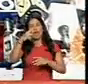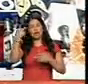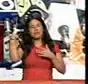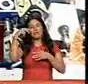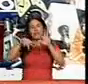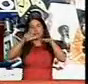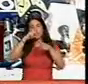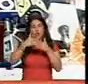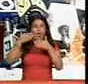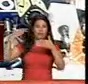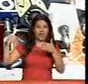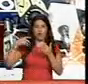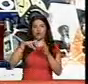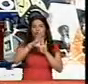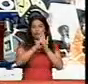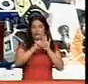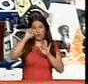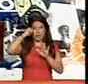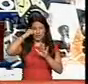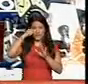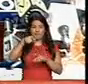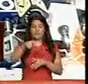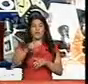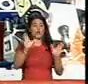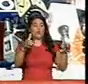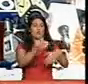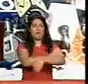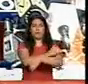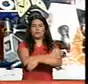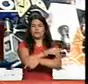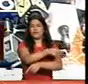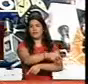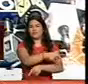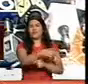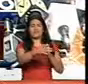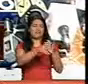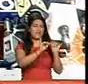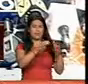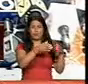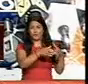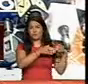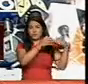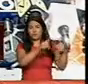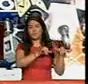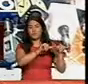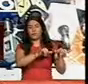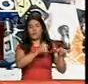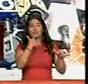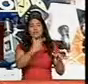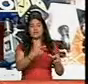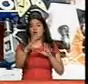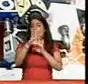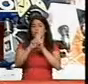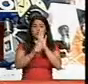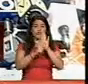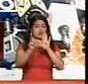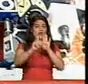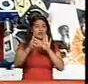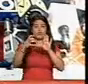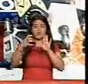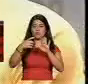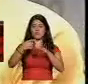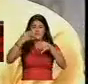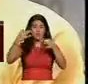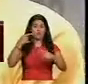recuerdan que los mismos voceros de la derecha trasnochada esta que aún son los mismos decían que la Constitución iba a imponer el